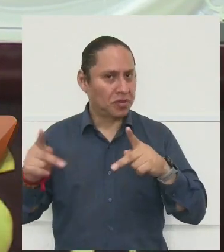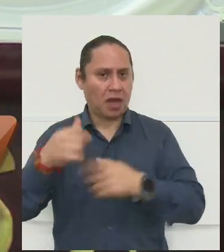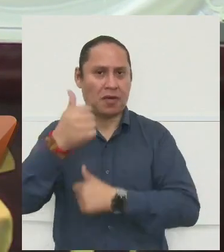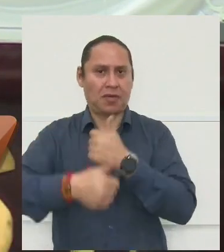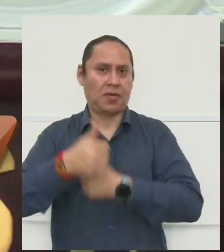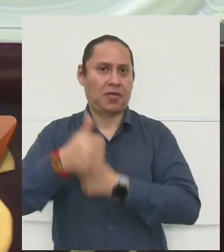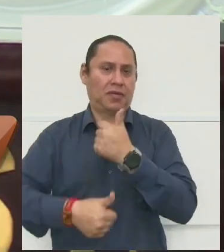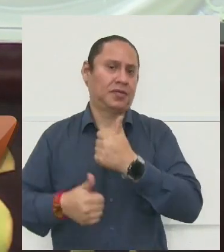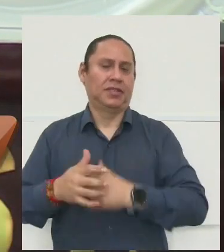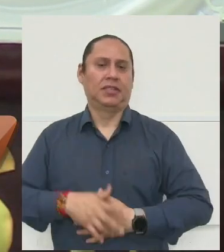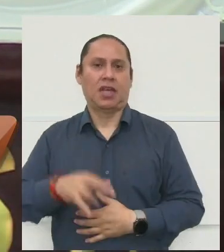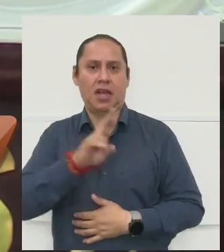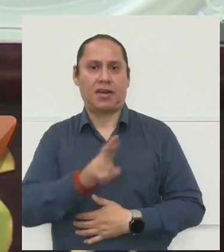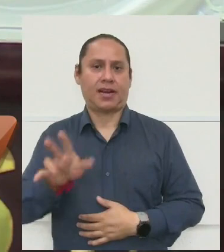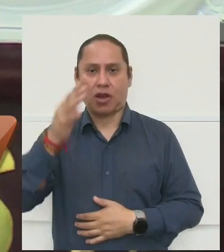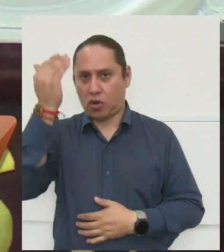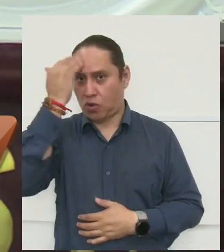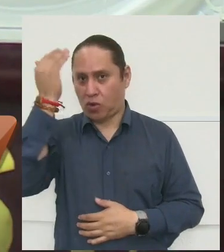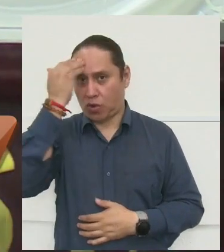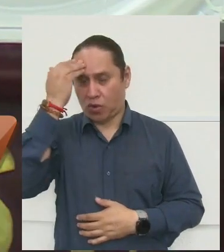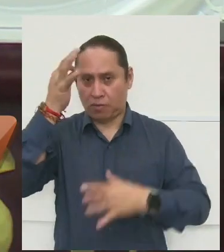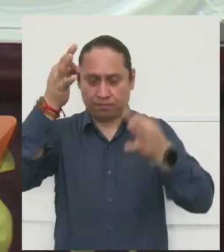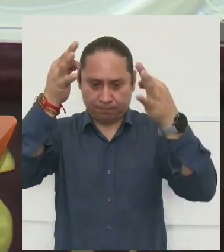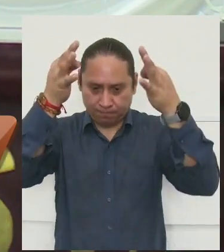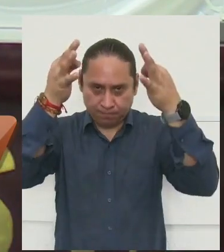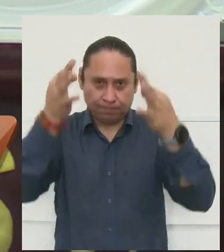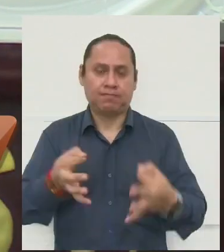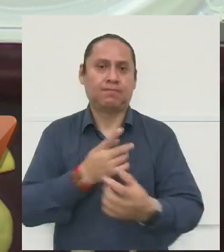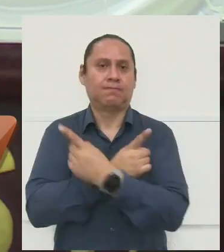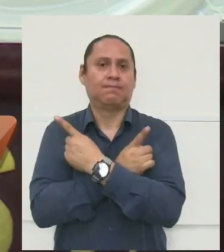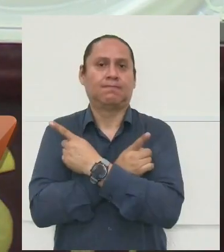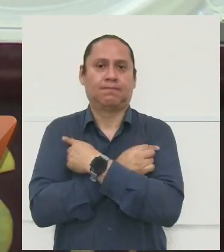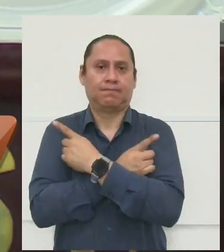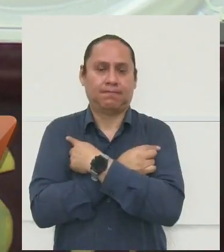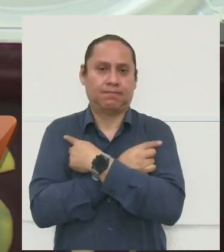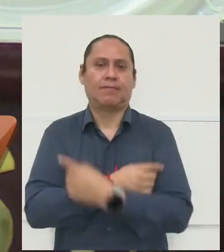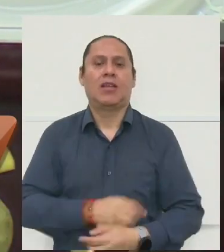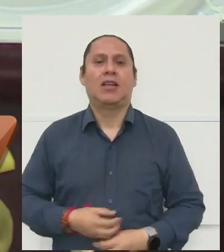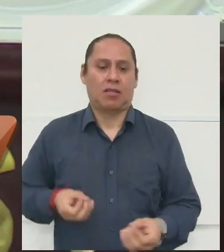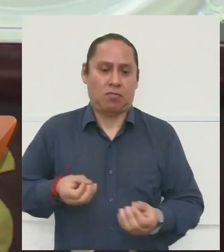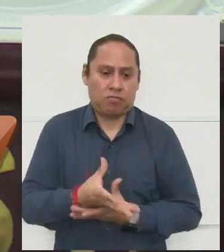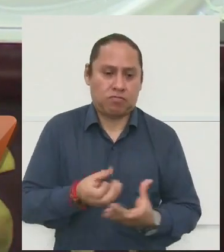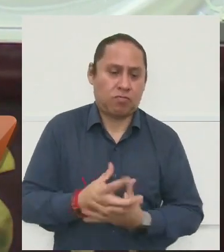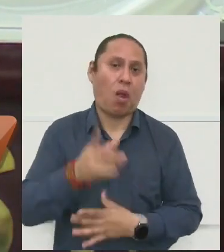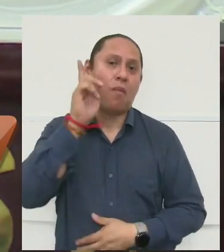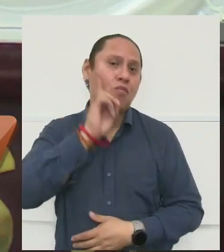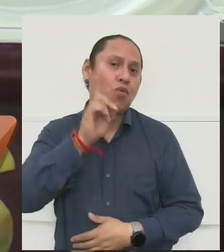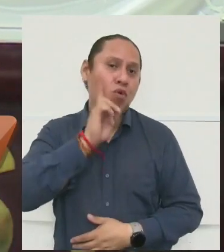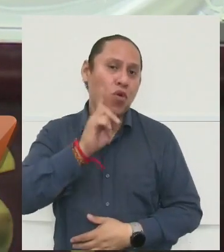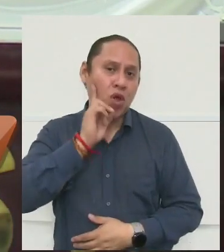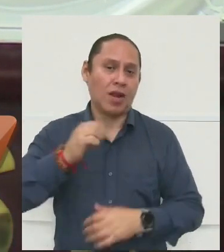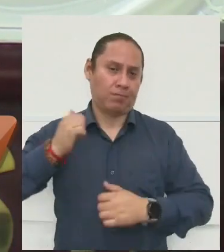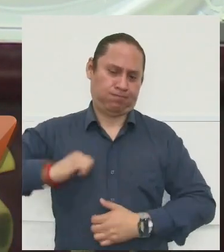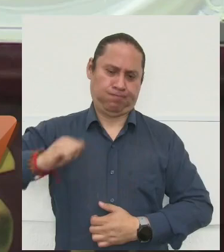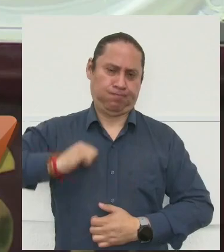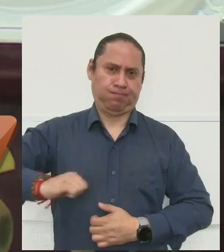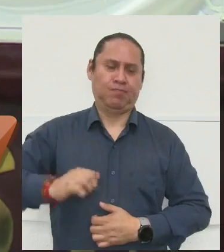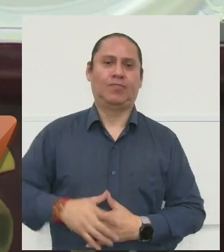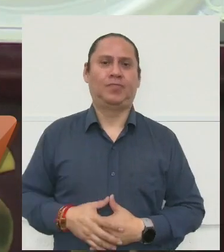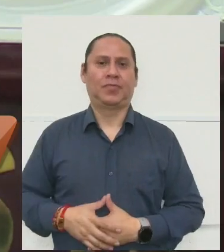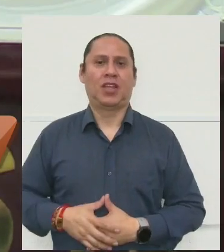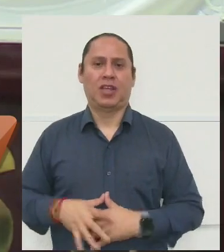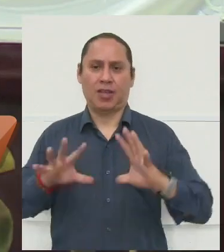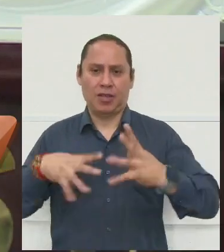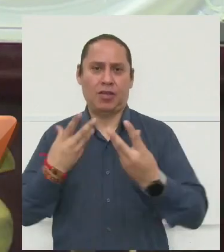competencias reconozcan y dignifiquen el trabajo de las parteras en el estado de Chiapas yuen de manera